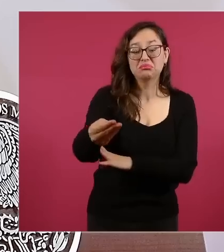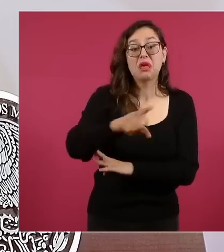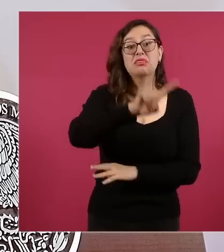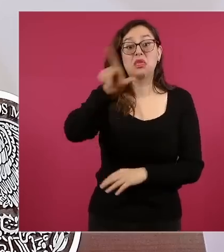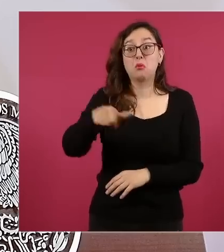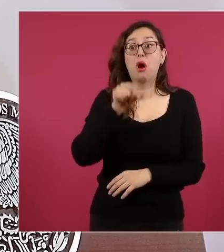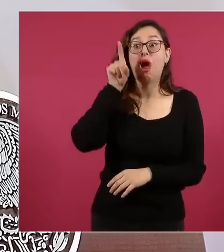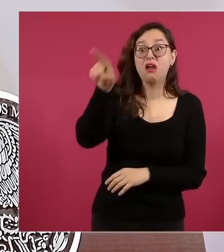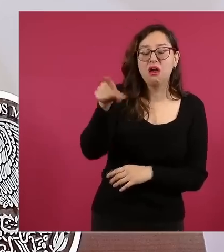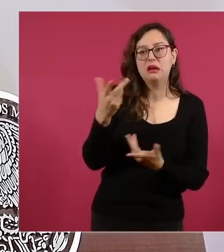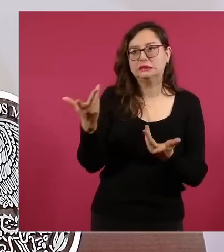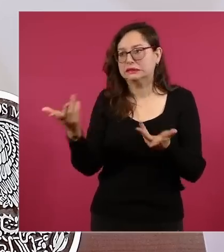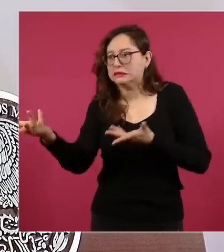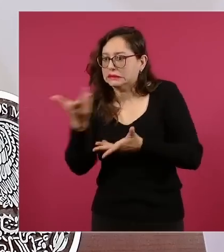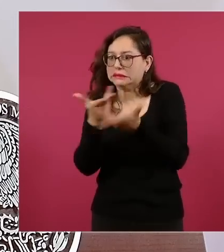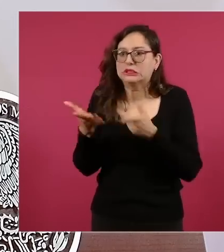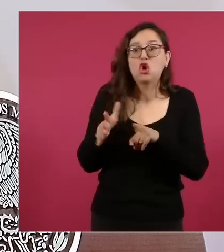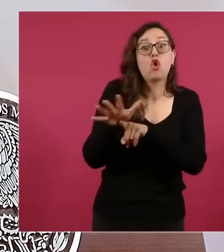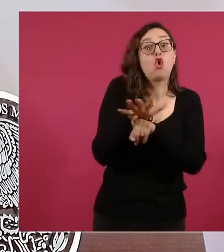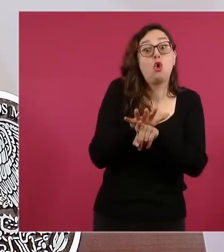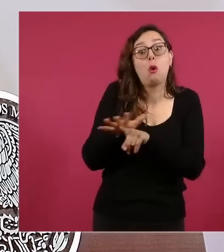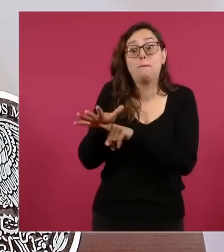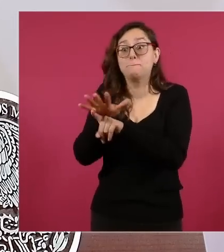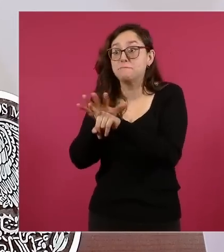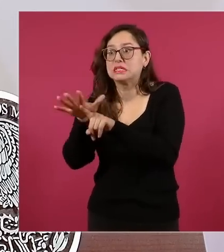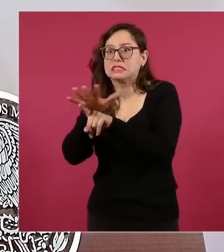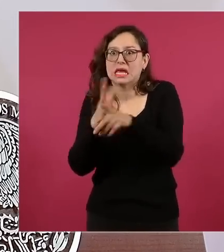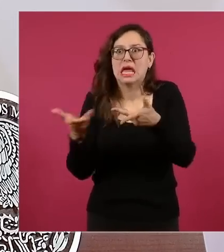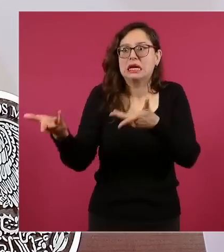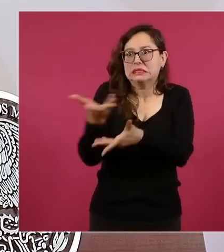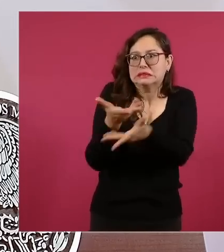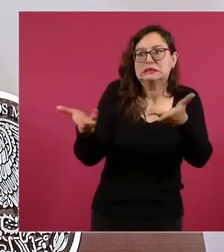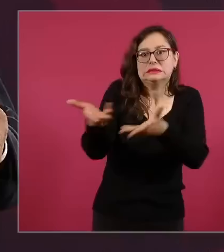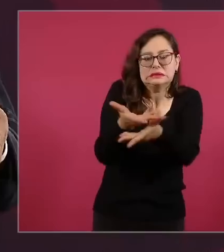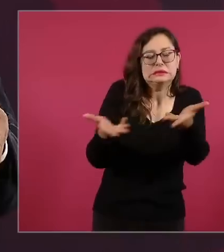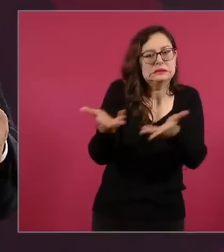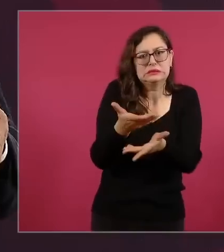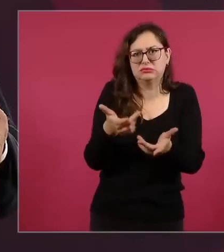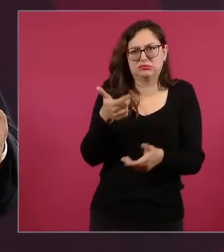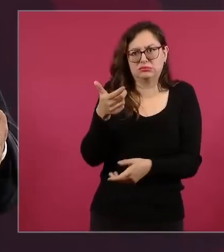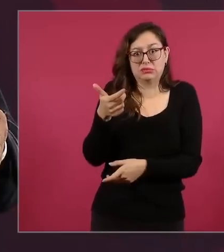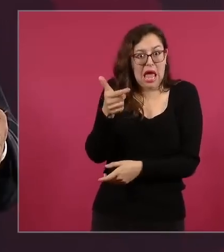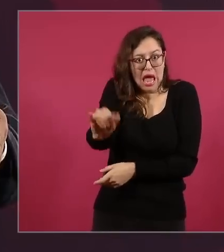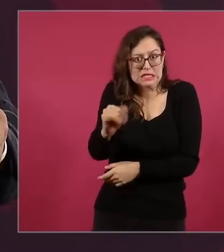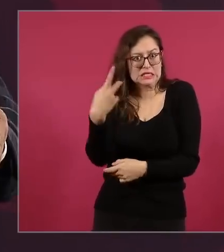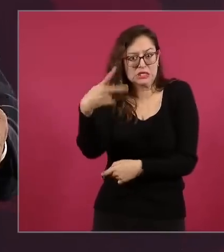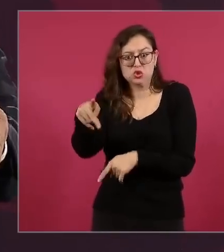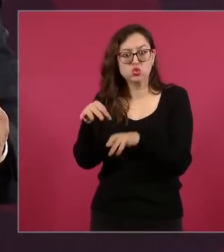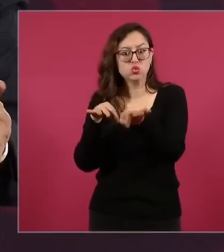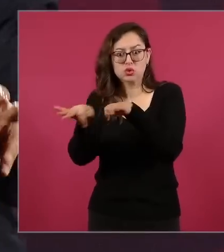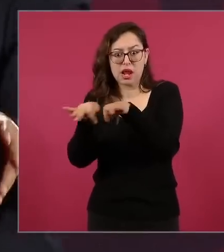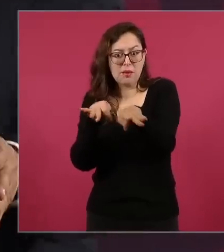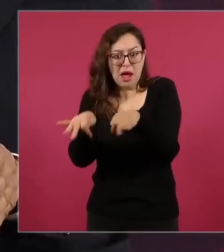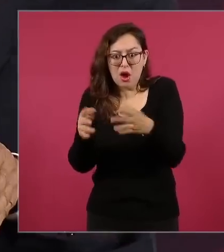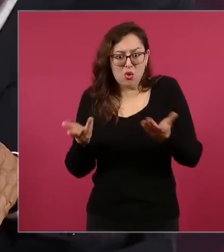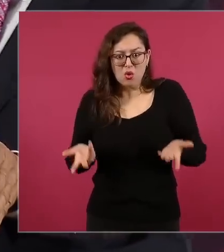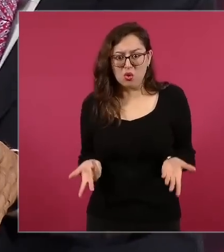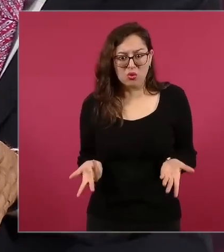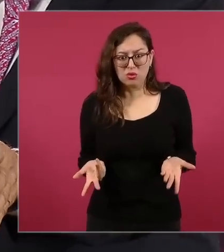los que tienen que hacer su trabajo. Deberían